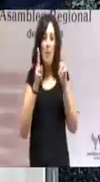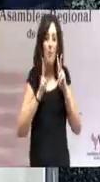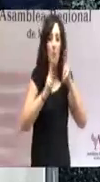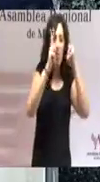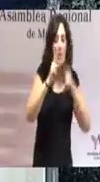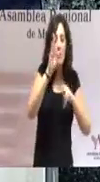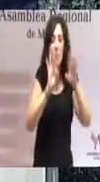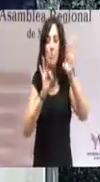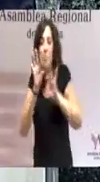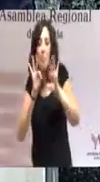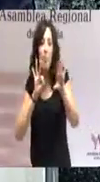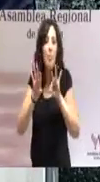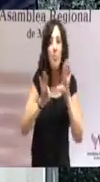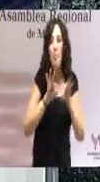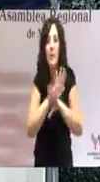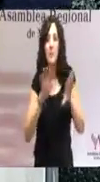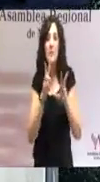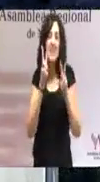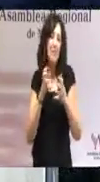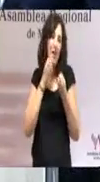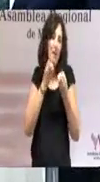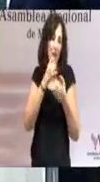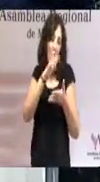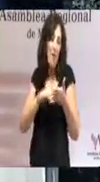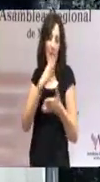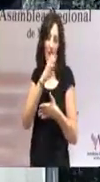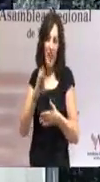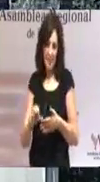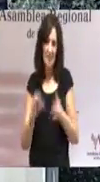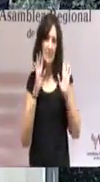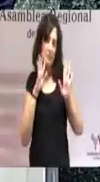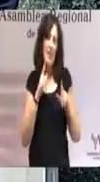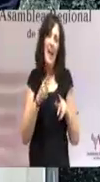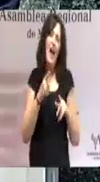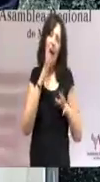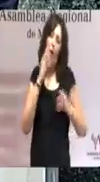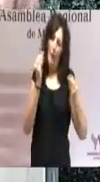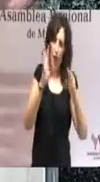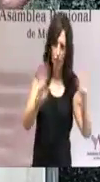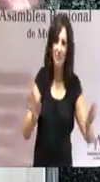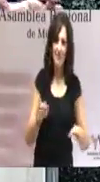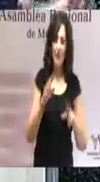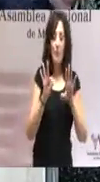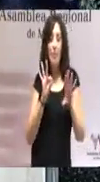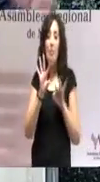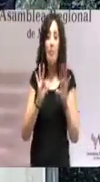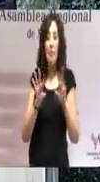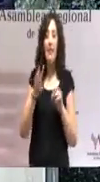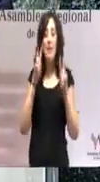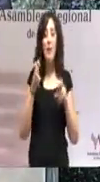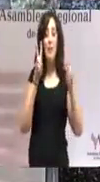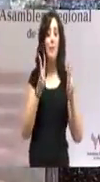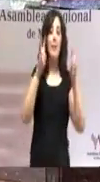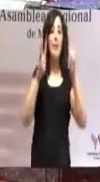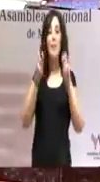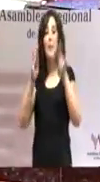entrecortadas del informe del CES. Eso sí, está mejor dicho. Y en ese entrecomillado del informe